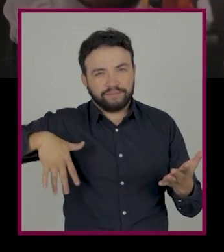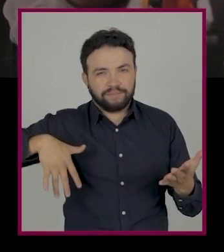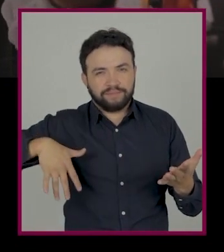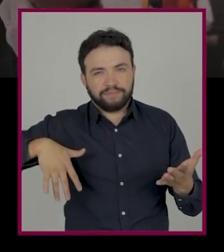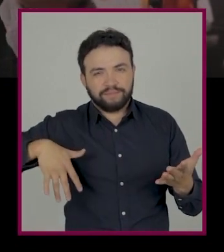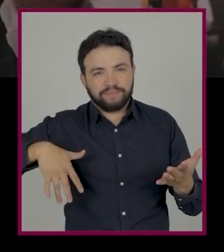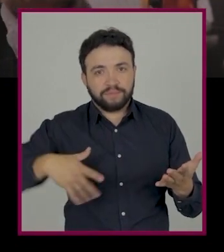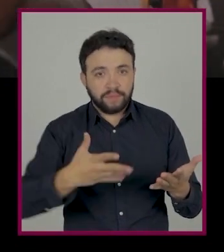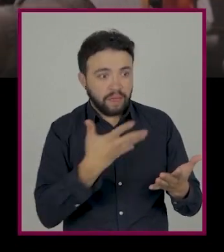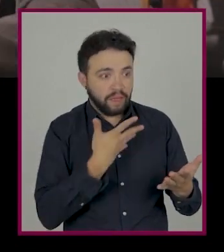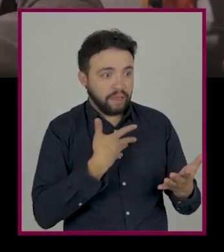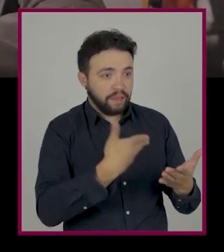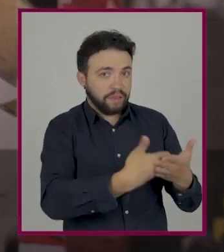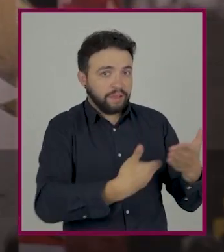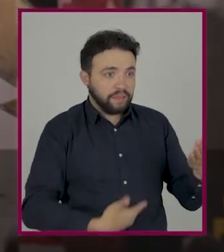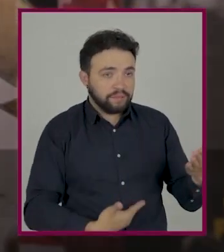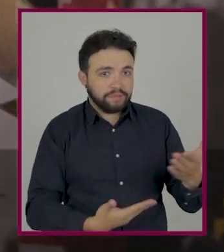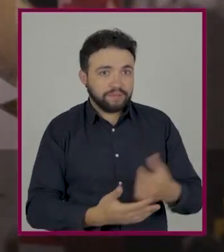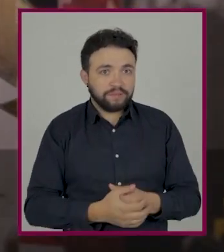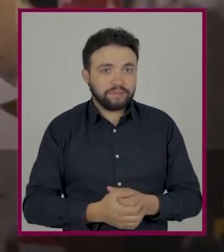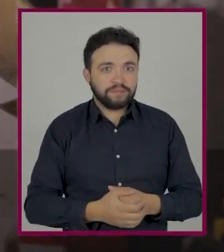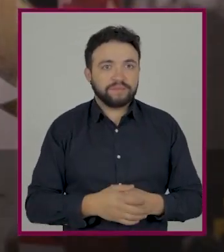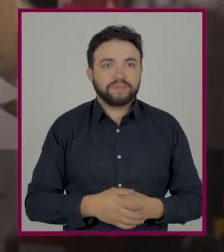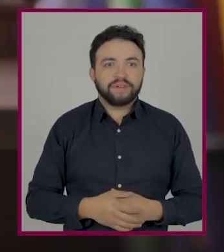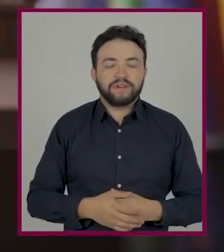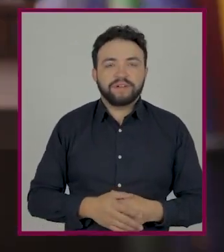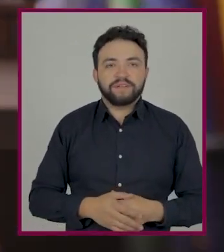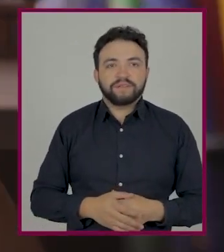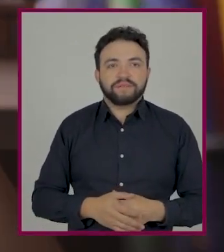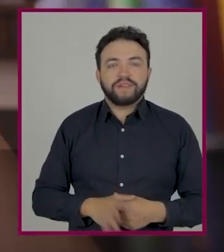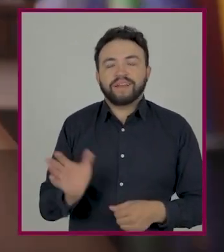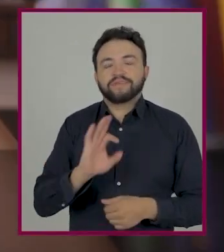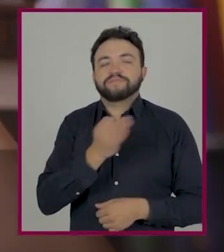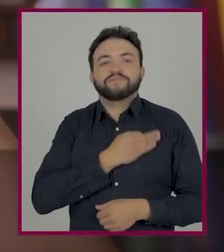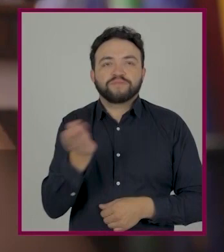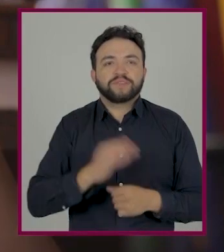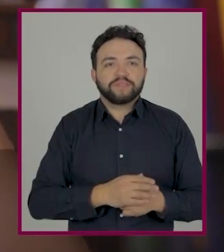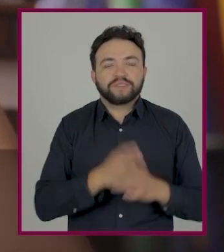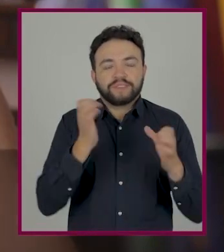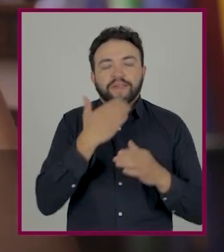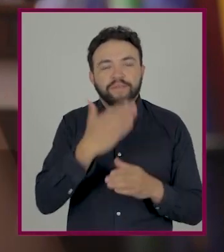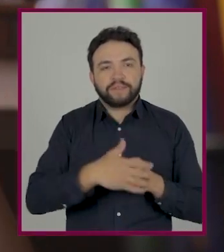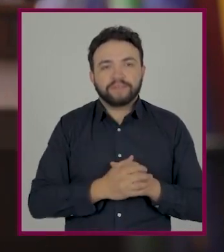No, no es cierto. Sí, traes un acordeón. Voltéalo. Bueno,